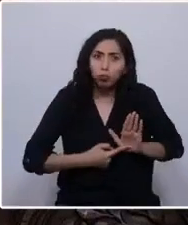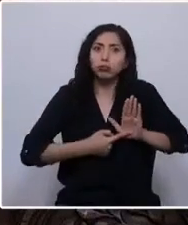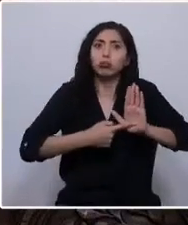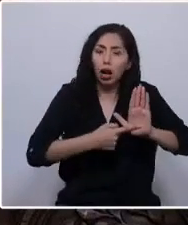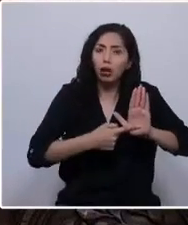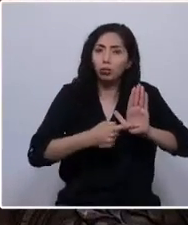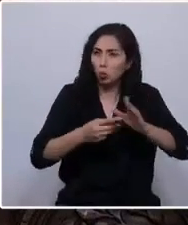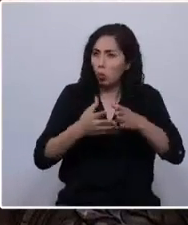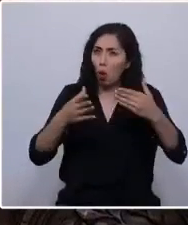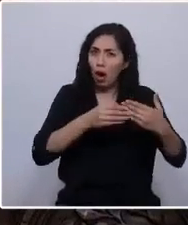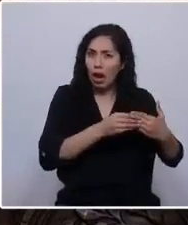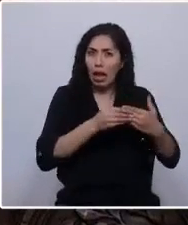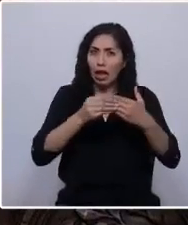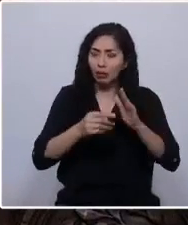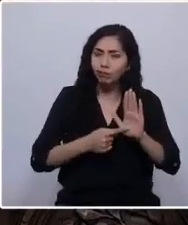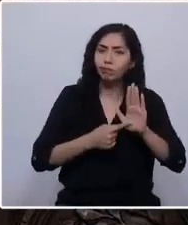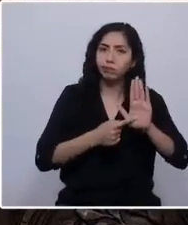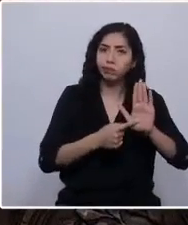lideresas.